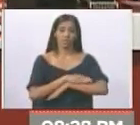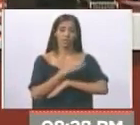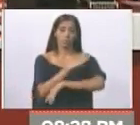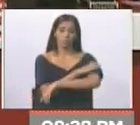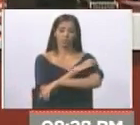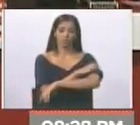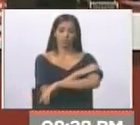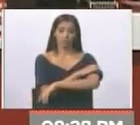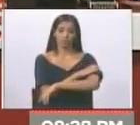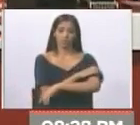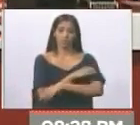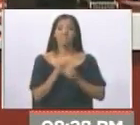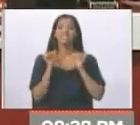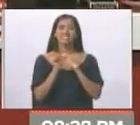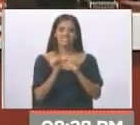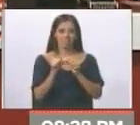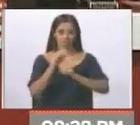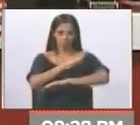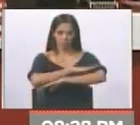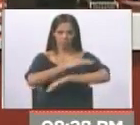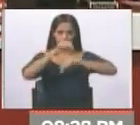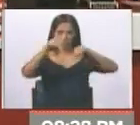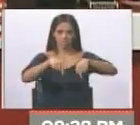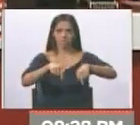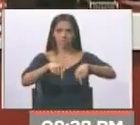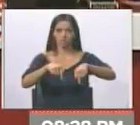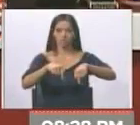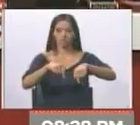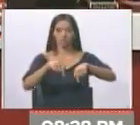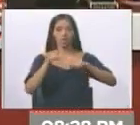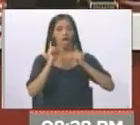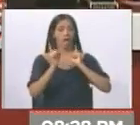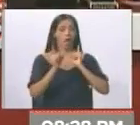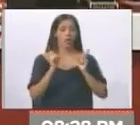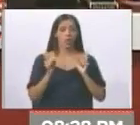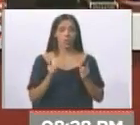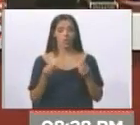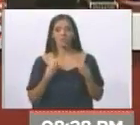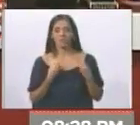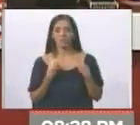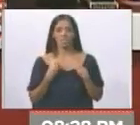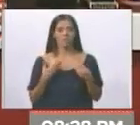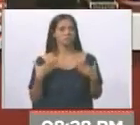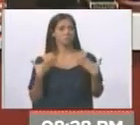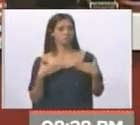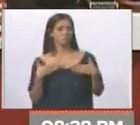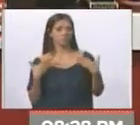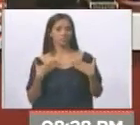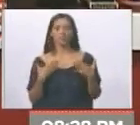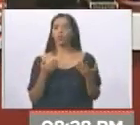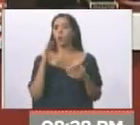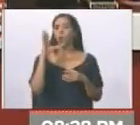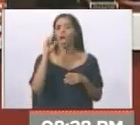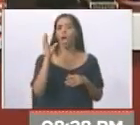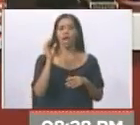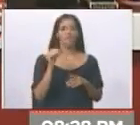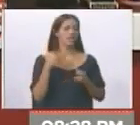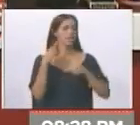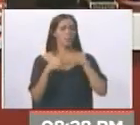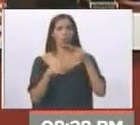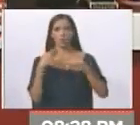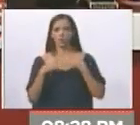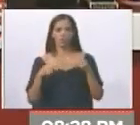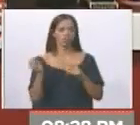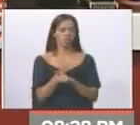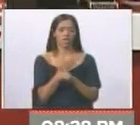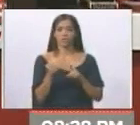República. Actúa, mejor dicho. Actúa, porque todavía andan unos por ahí vivitos y coleando, que hoy hablan que la revolución tortura,